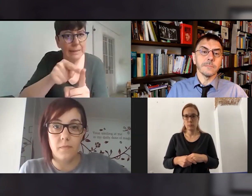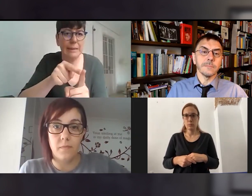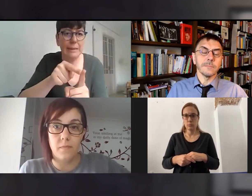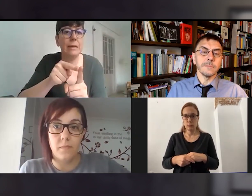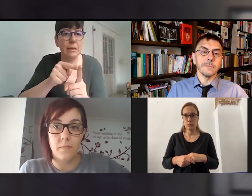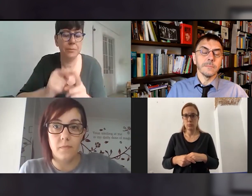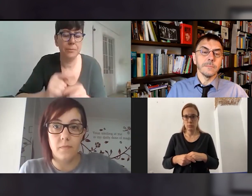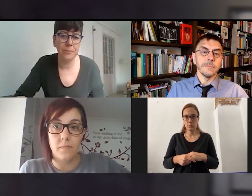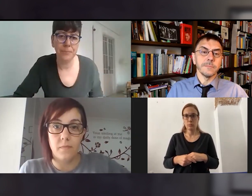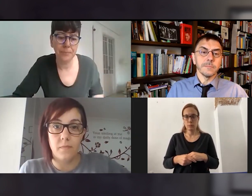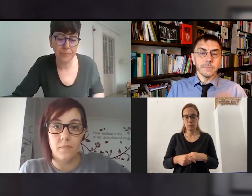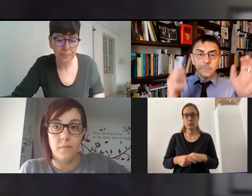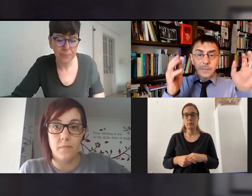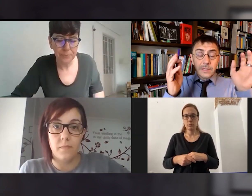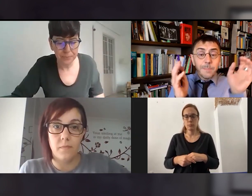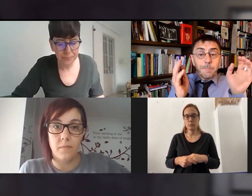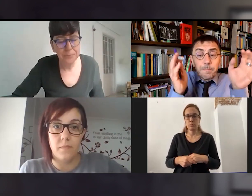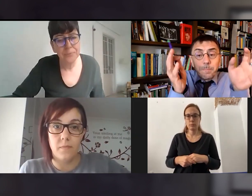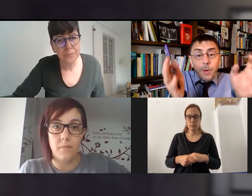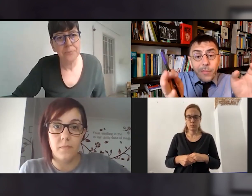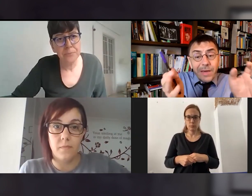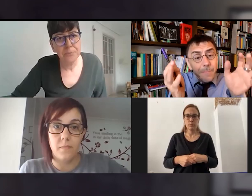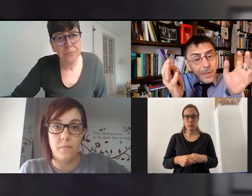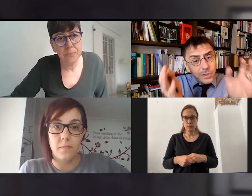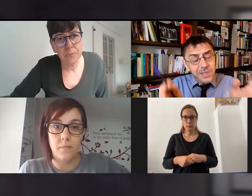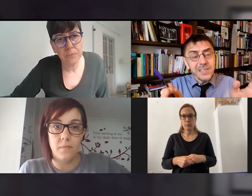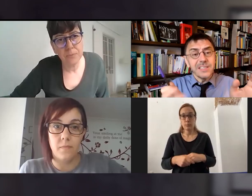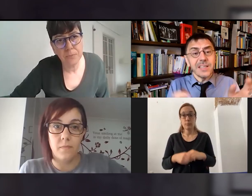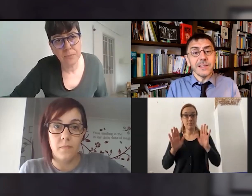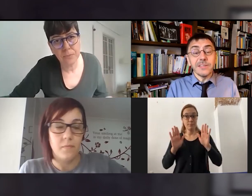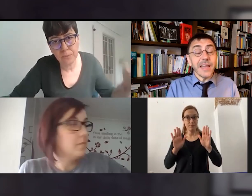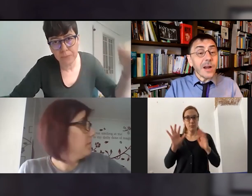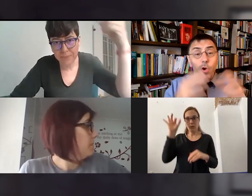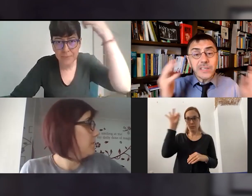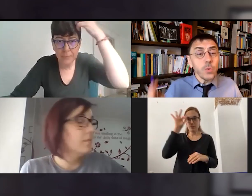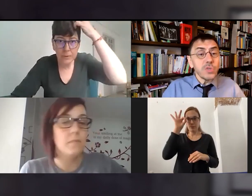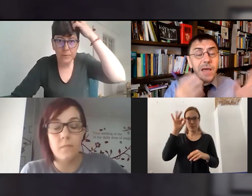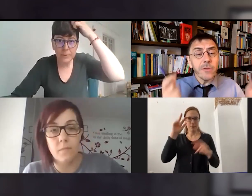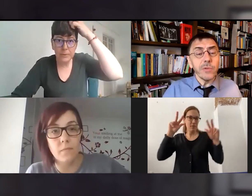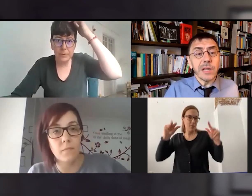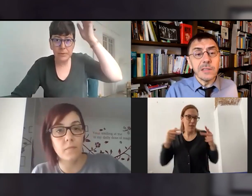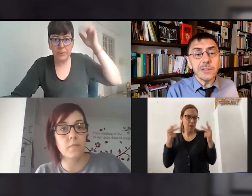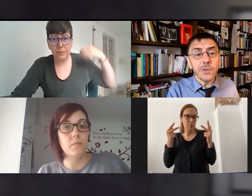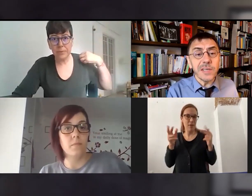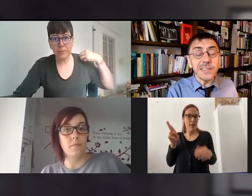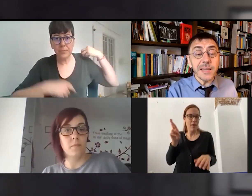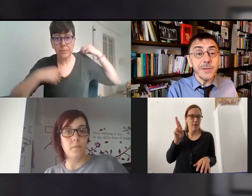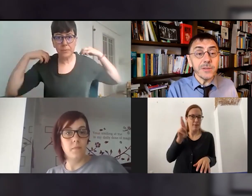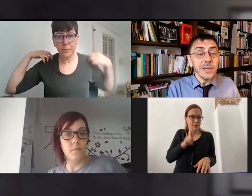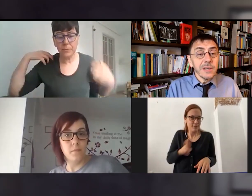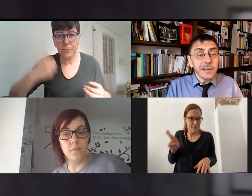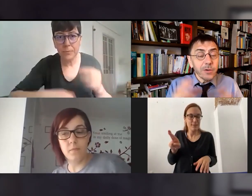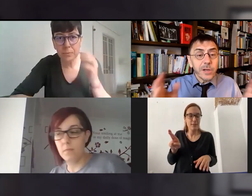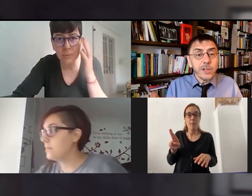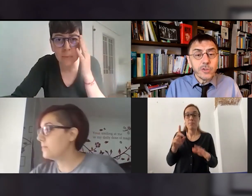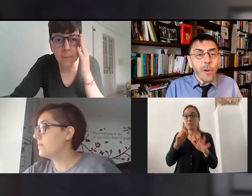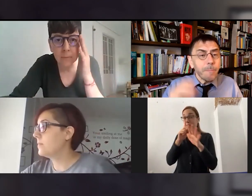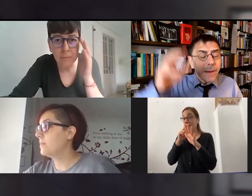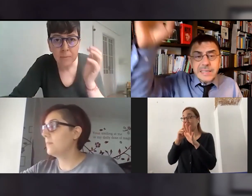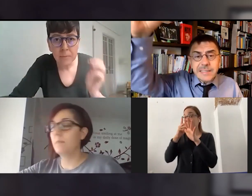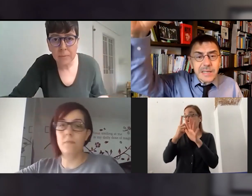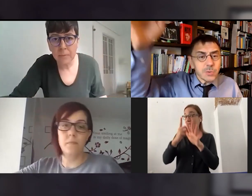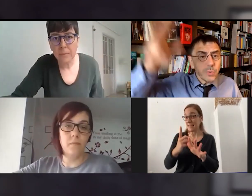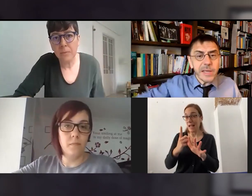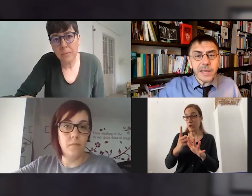unidad. Seguro que lo vamos a conseguir. Pero dejadme que os insista, si hay algo que he escuchado durante estos 6 años recorriendo todo